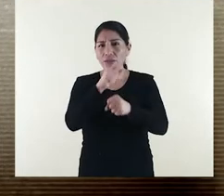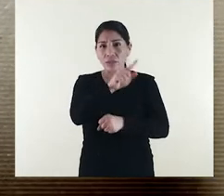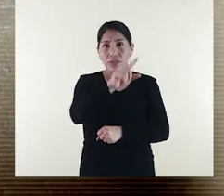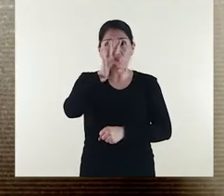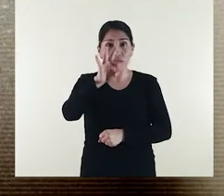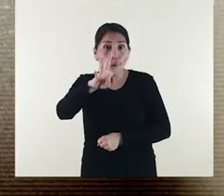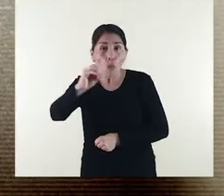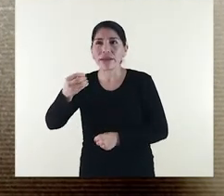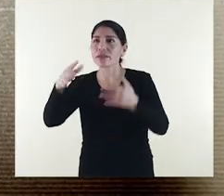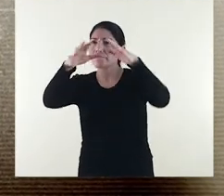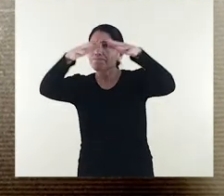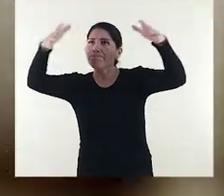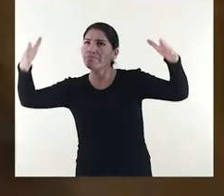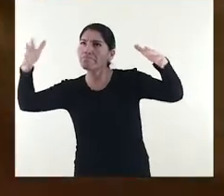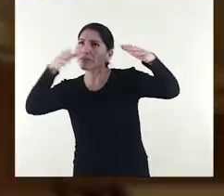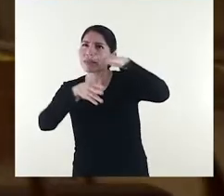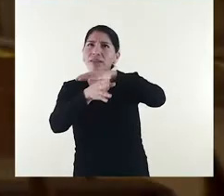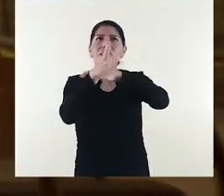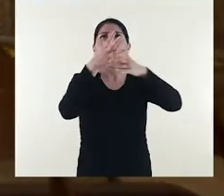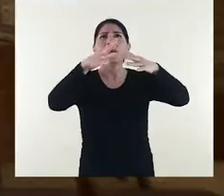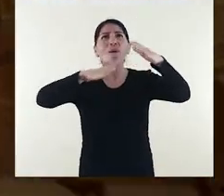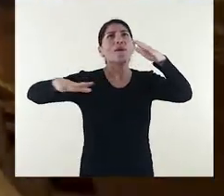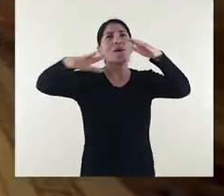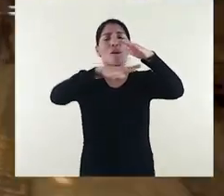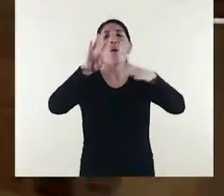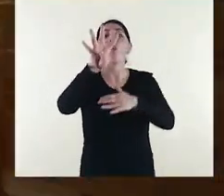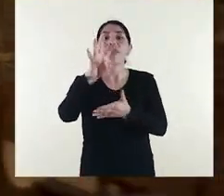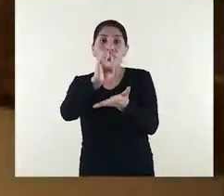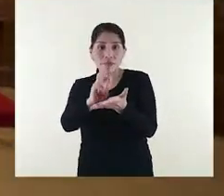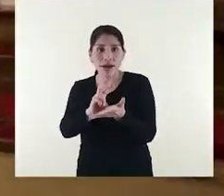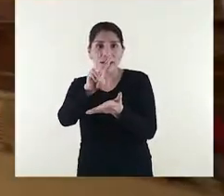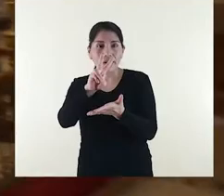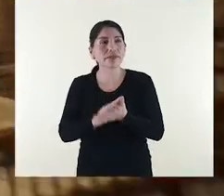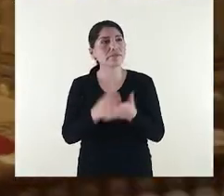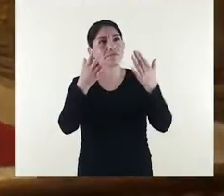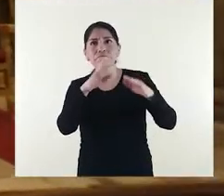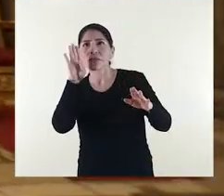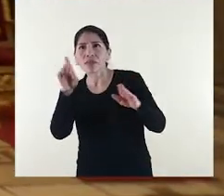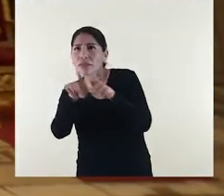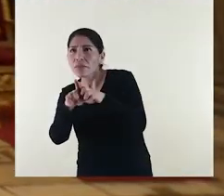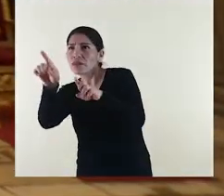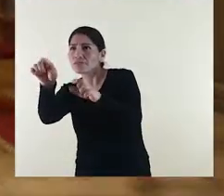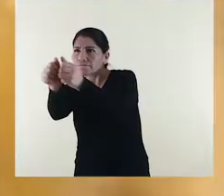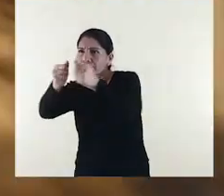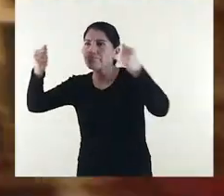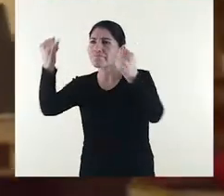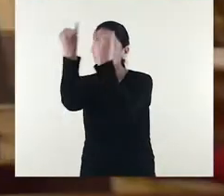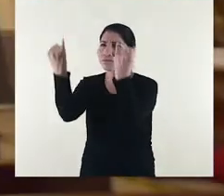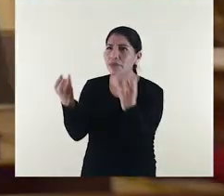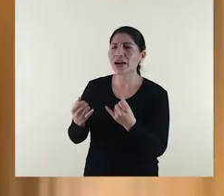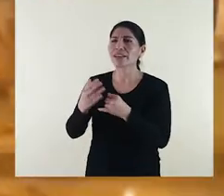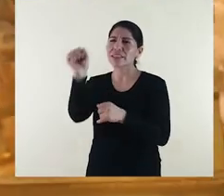Emilio Hart Terré en 1940. Tras el crucero abovedado con pechinas dedicadas a los cuatro evangelistas, está el